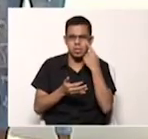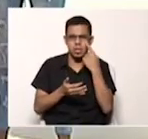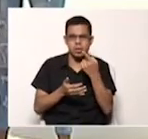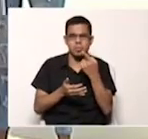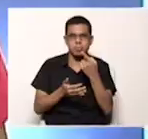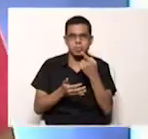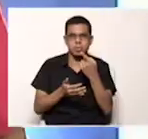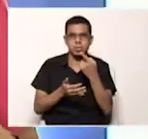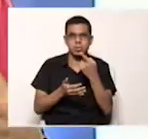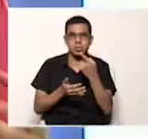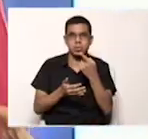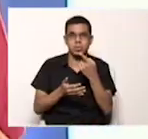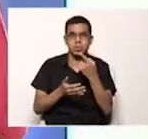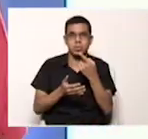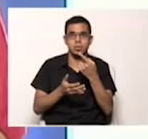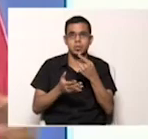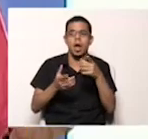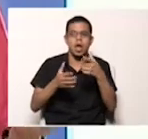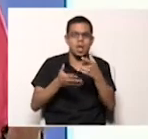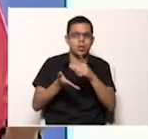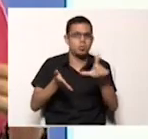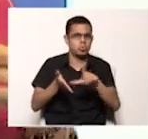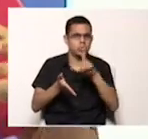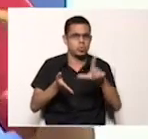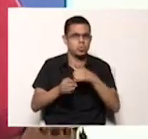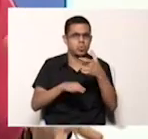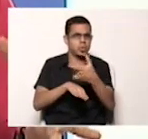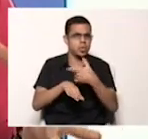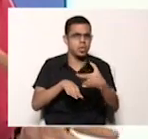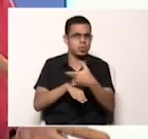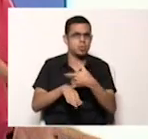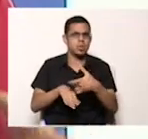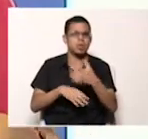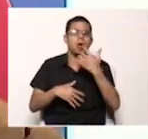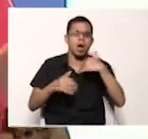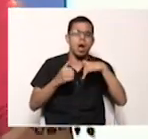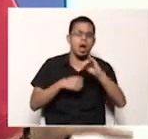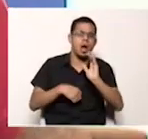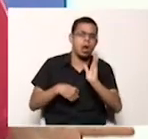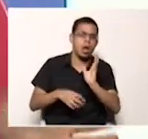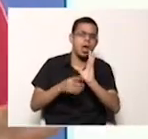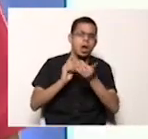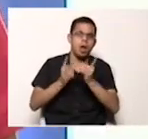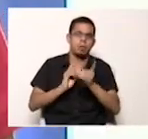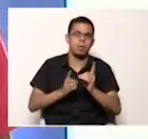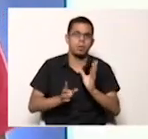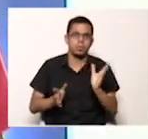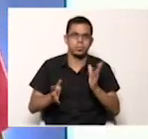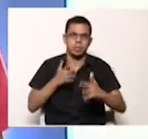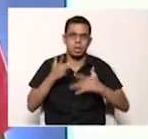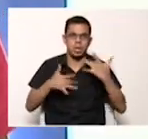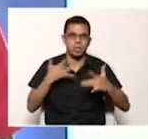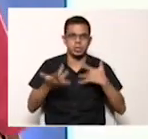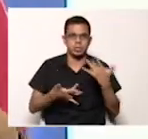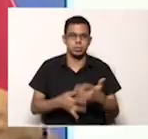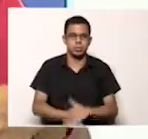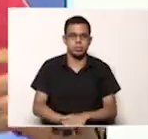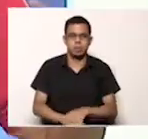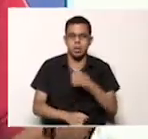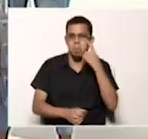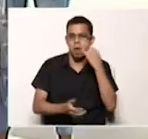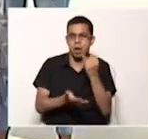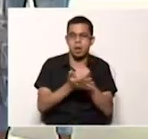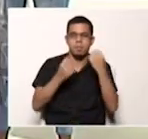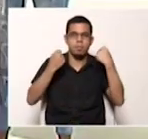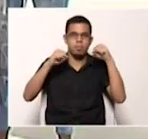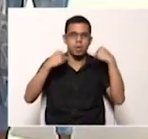colección Bicentenario tenemos bastantes prácticas experimentales donde pueden ponerlos Bien, en